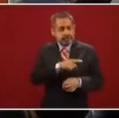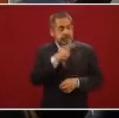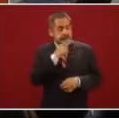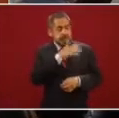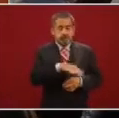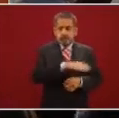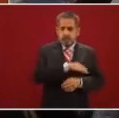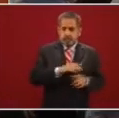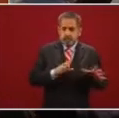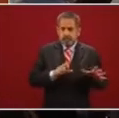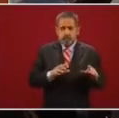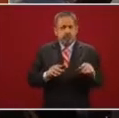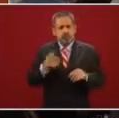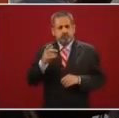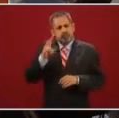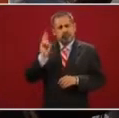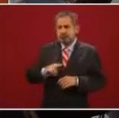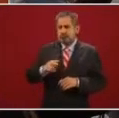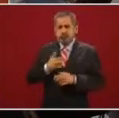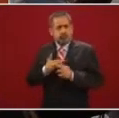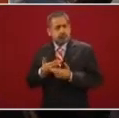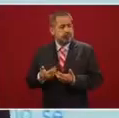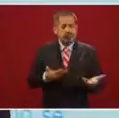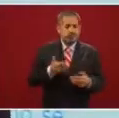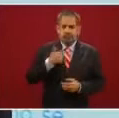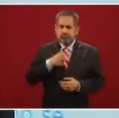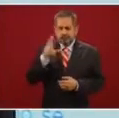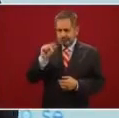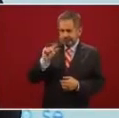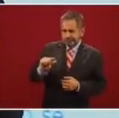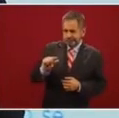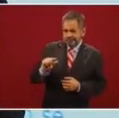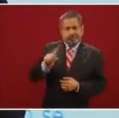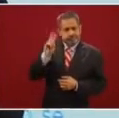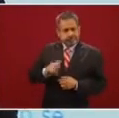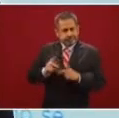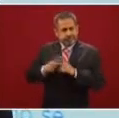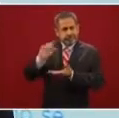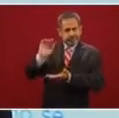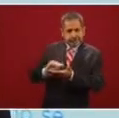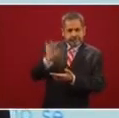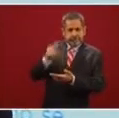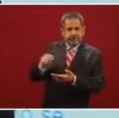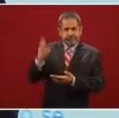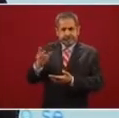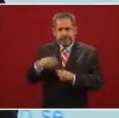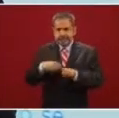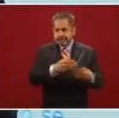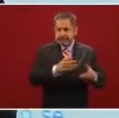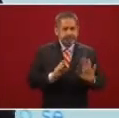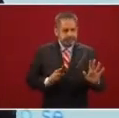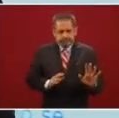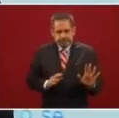industria, que es un muy pequeño porcentaje de la disponibilidad total, y sobre por eso da unos números tan altos,